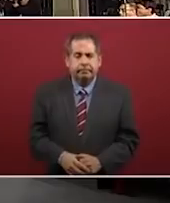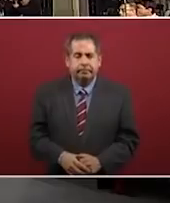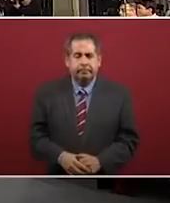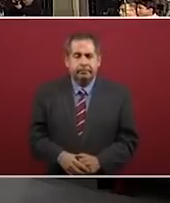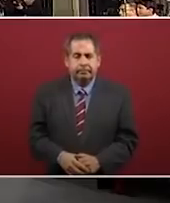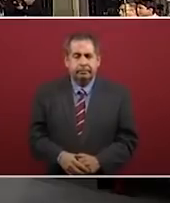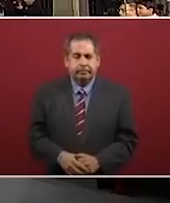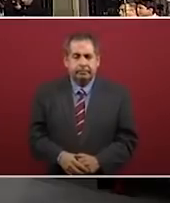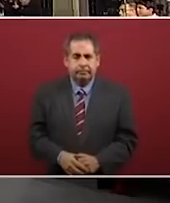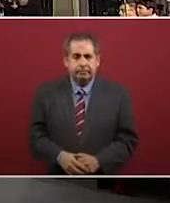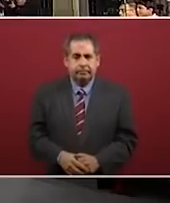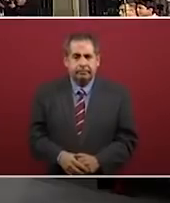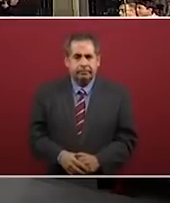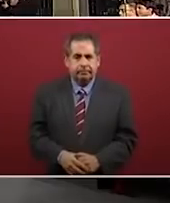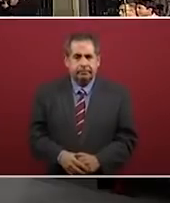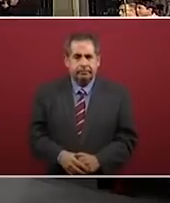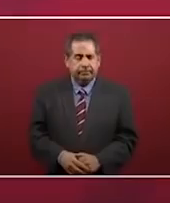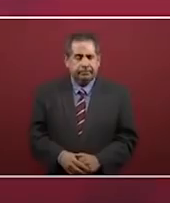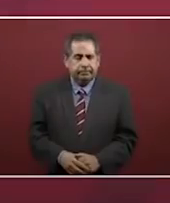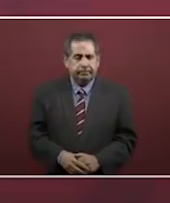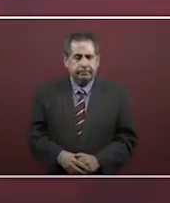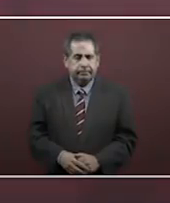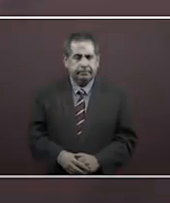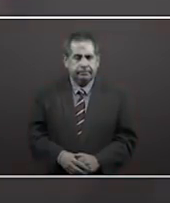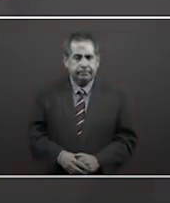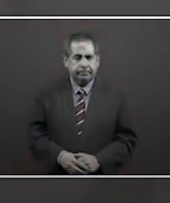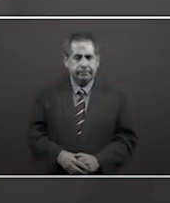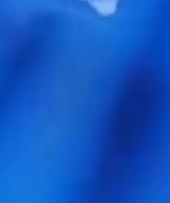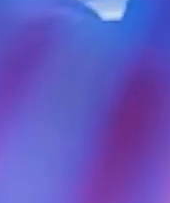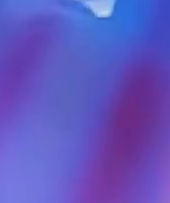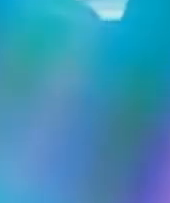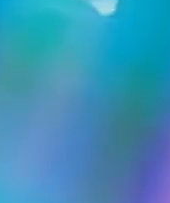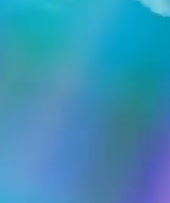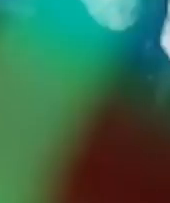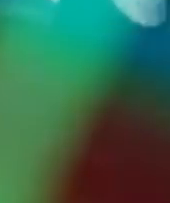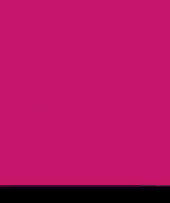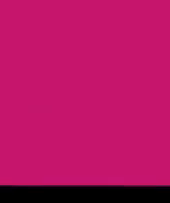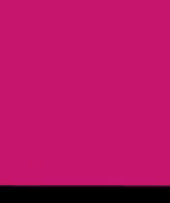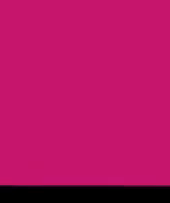al respecto, presidente?